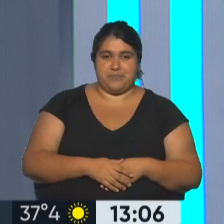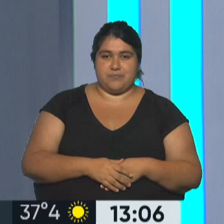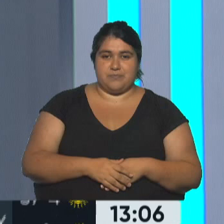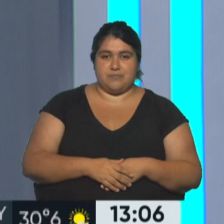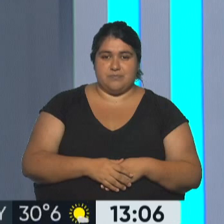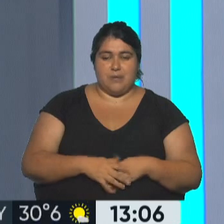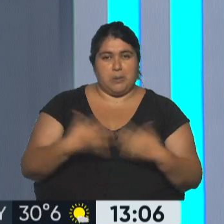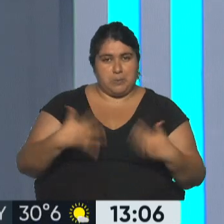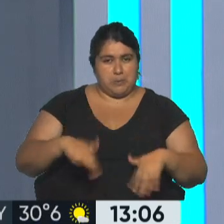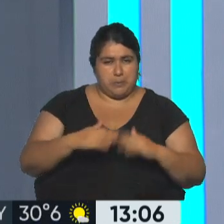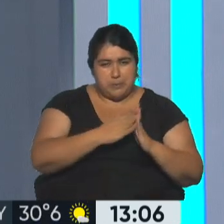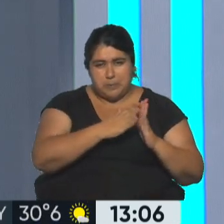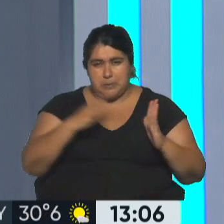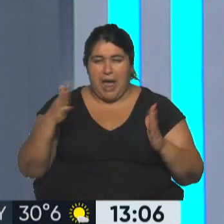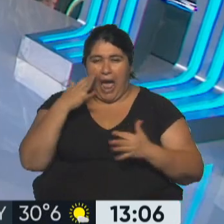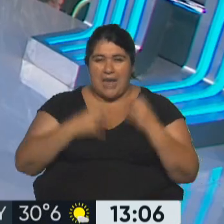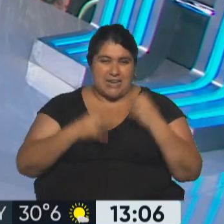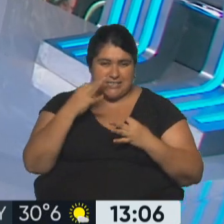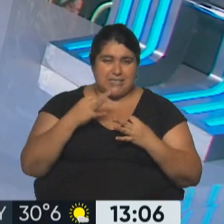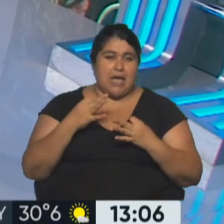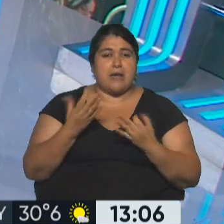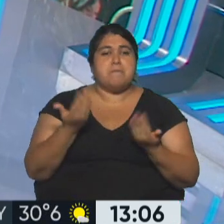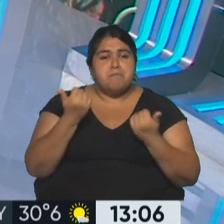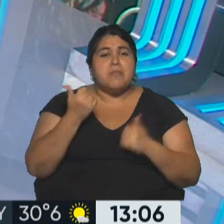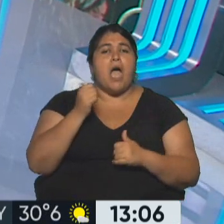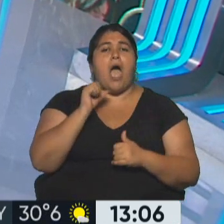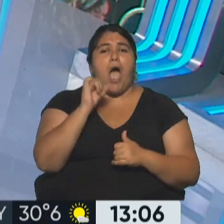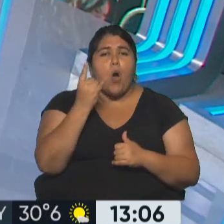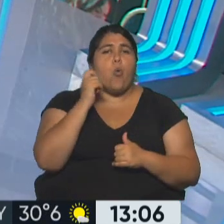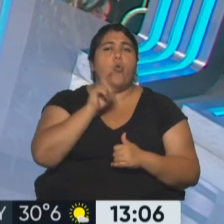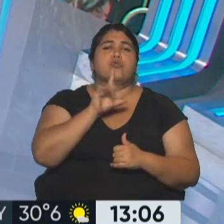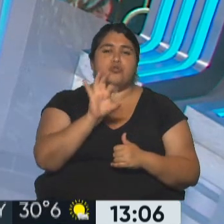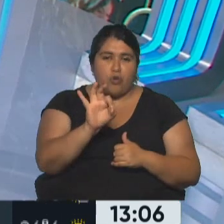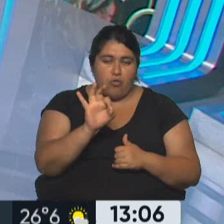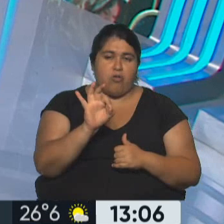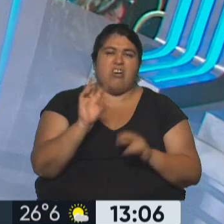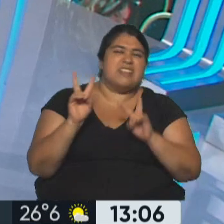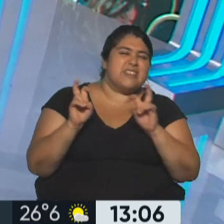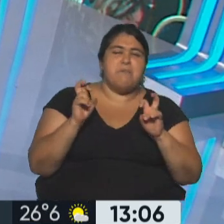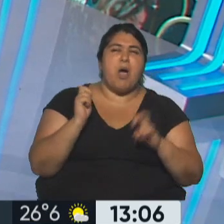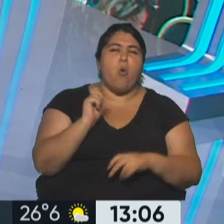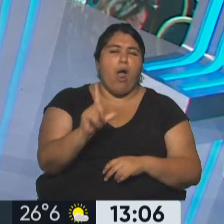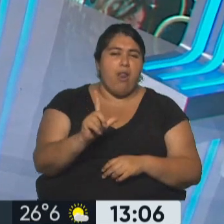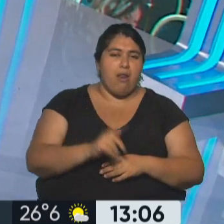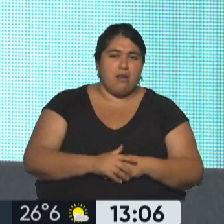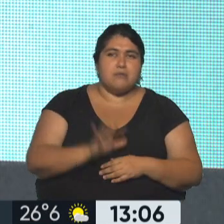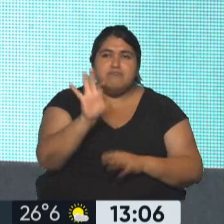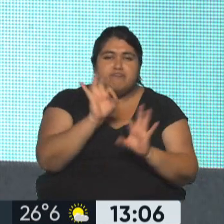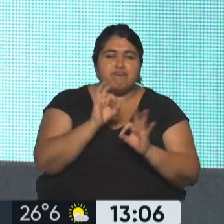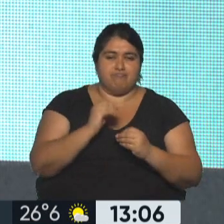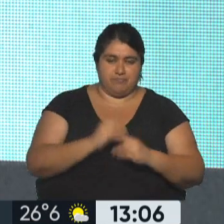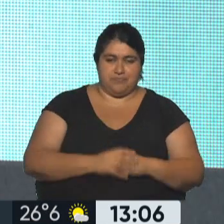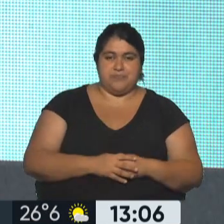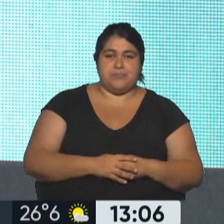Bueno, ¿cuánto hay para analizar en este primer año de gestión? A ver, Augusto, ¿por qué título o tema empezamos? Bueno, a mí me